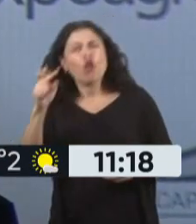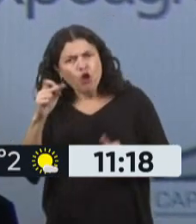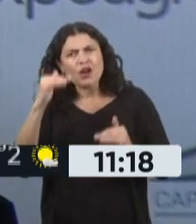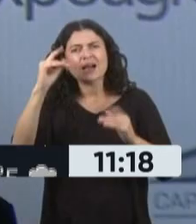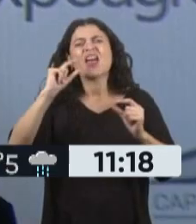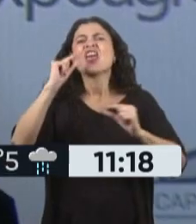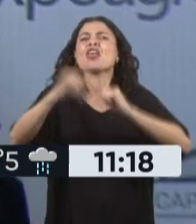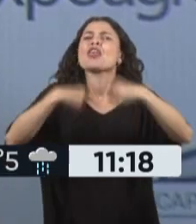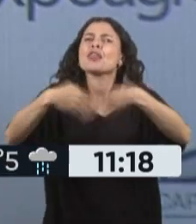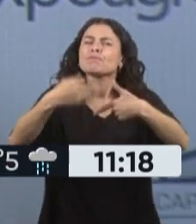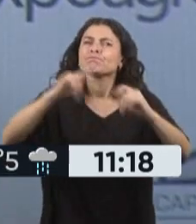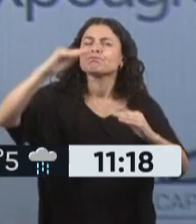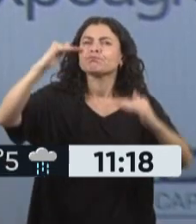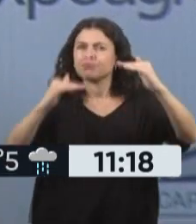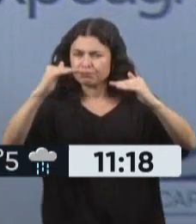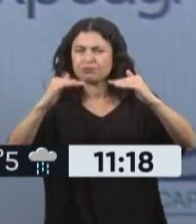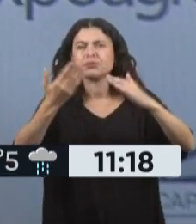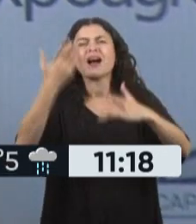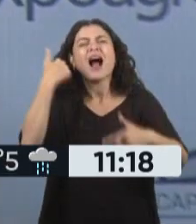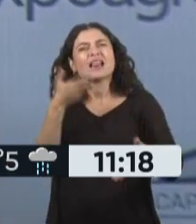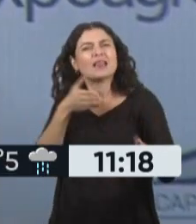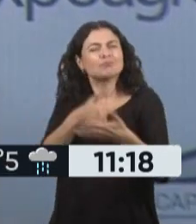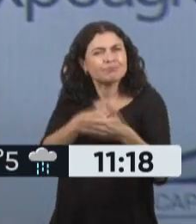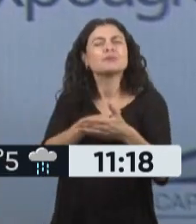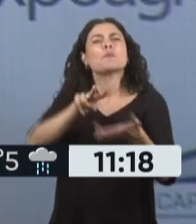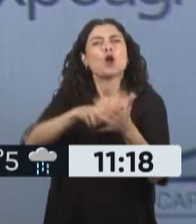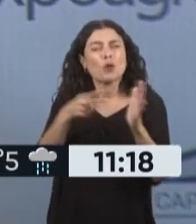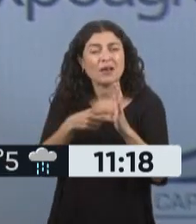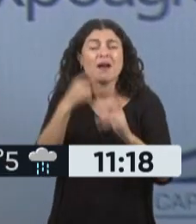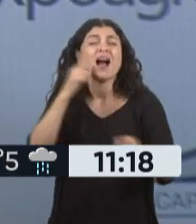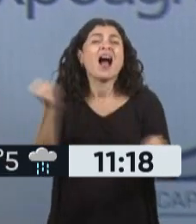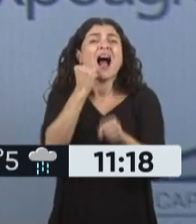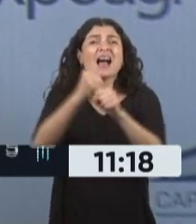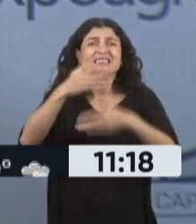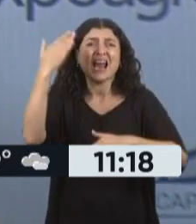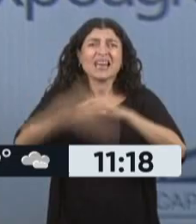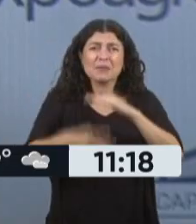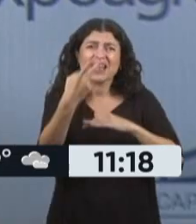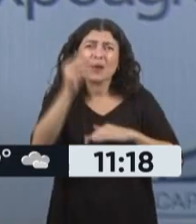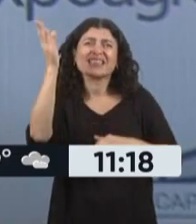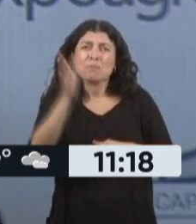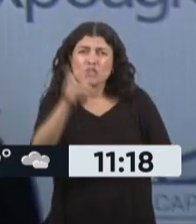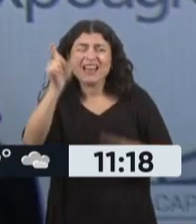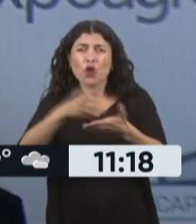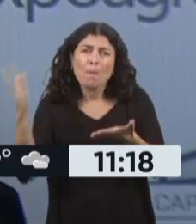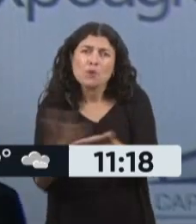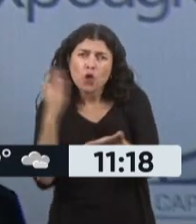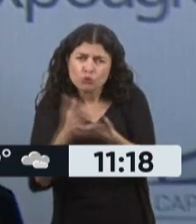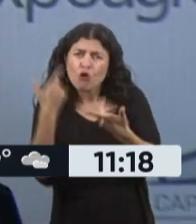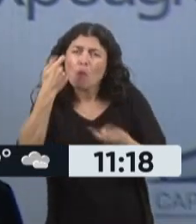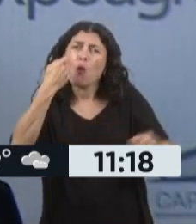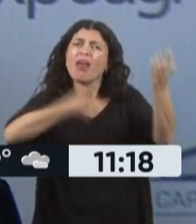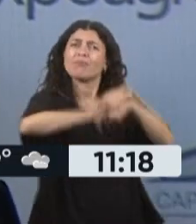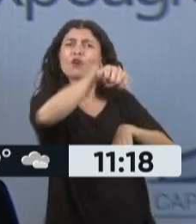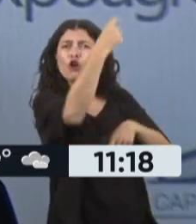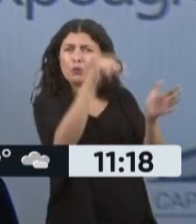para exportaciones, mediante el cual hasta un 20% de lo exportado puede liquidarse al valor libre. Yo recuerdo